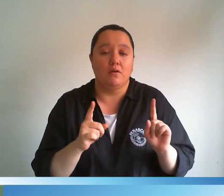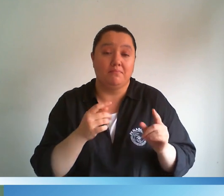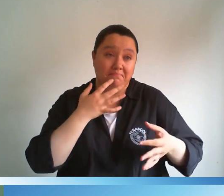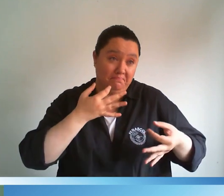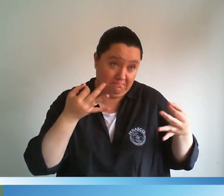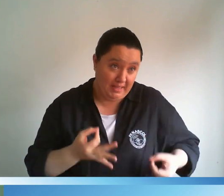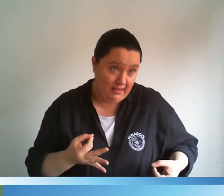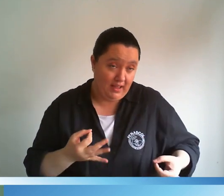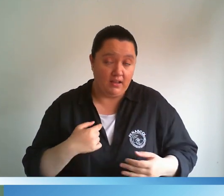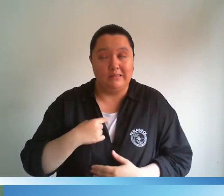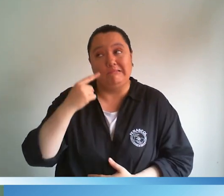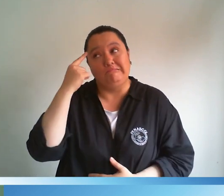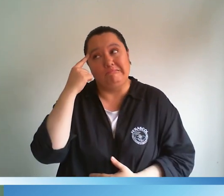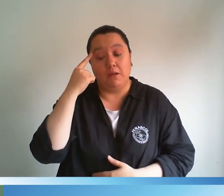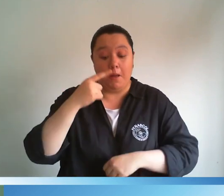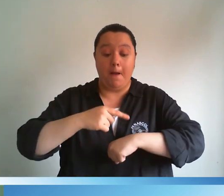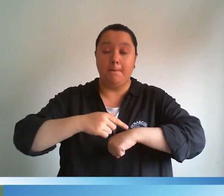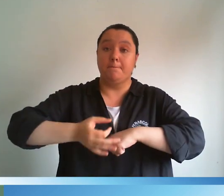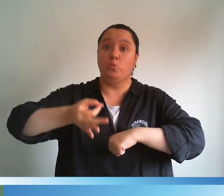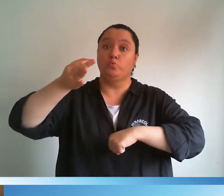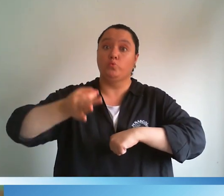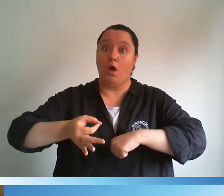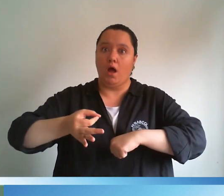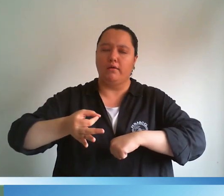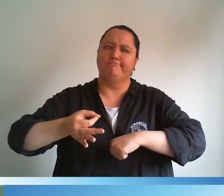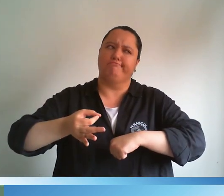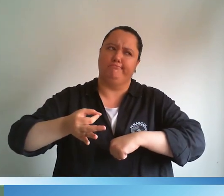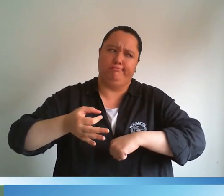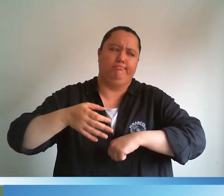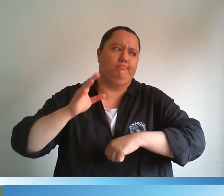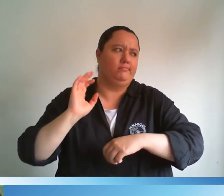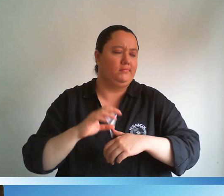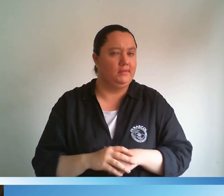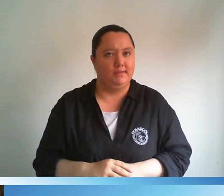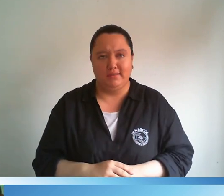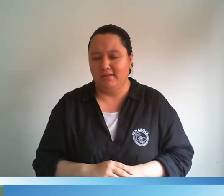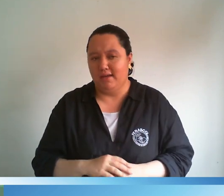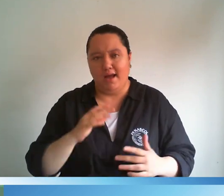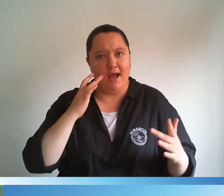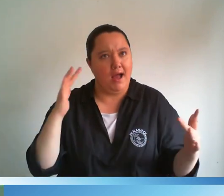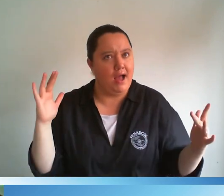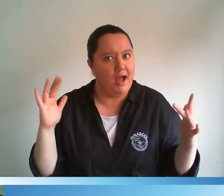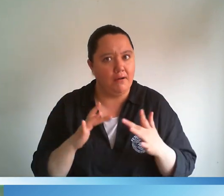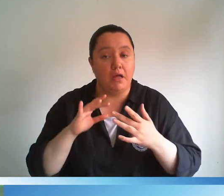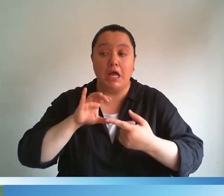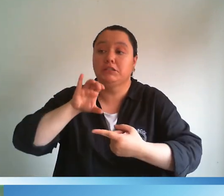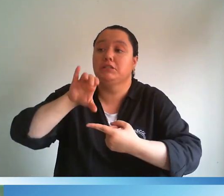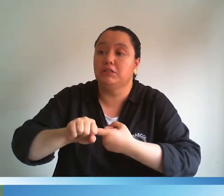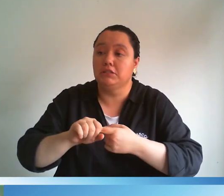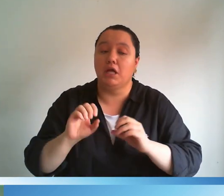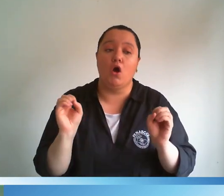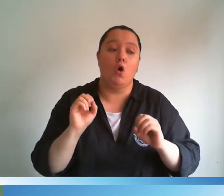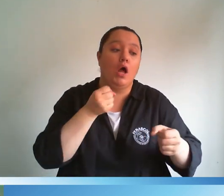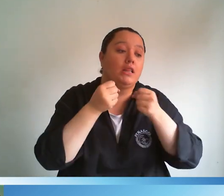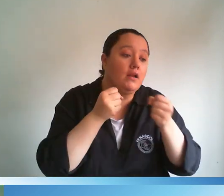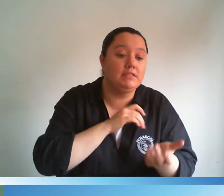que, honestamente, pienso que la puntualidad es algo que va más allá de llegar a una